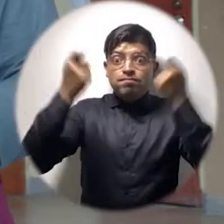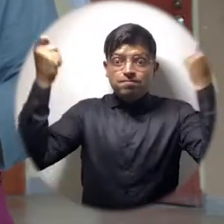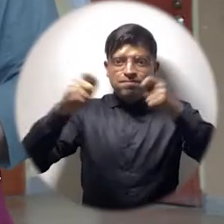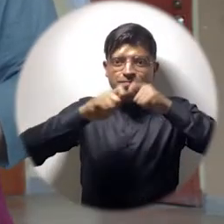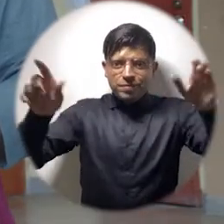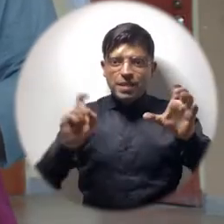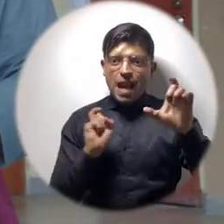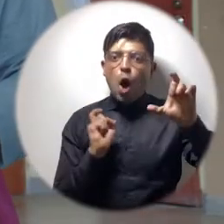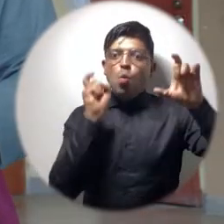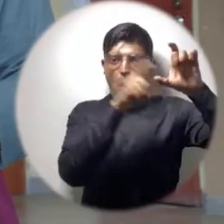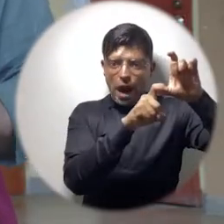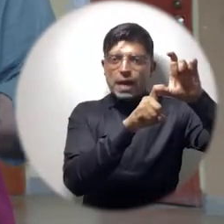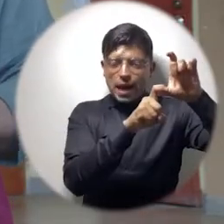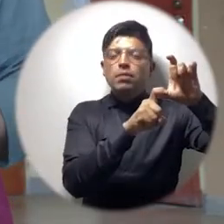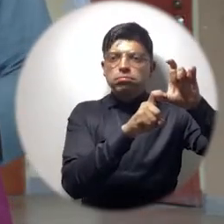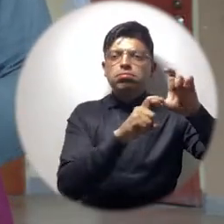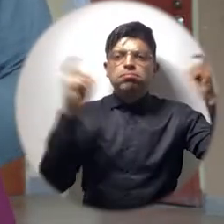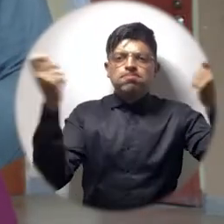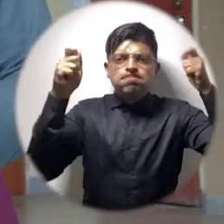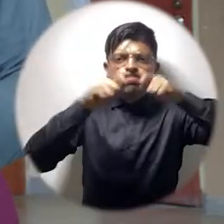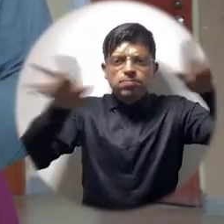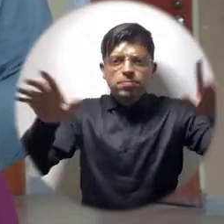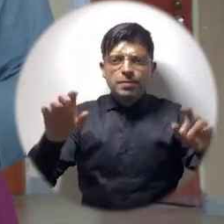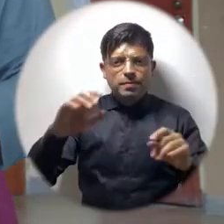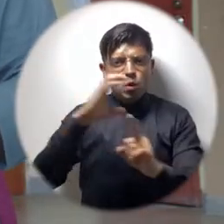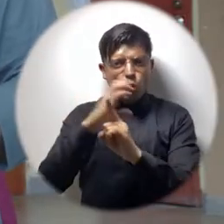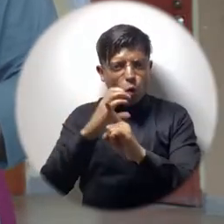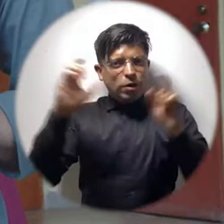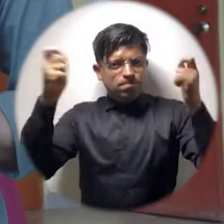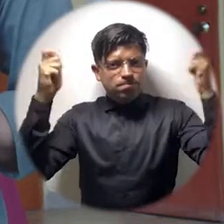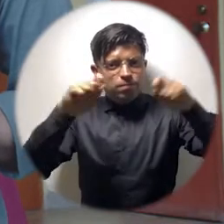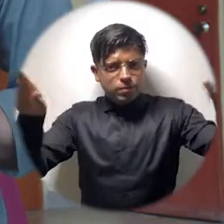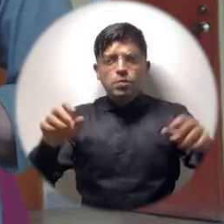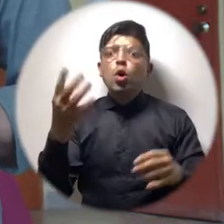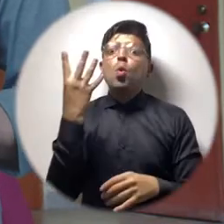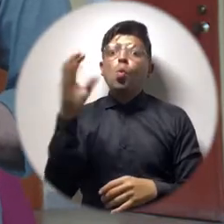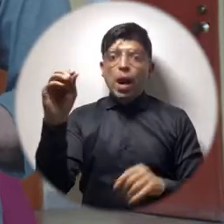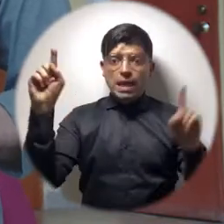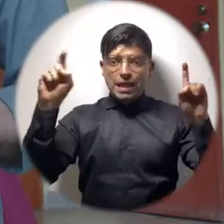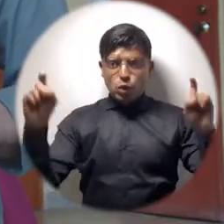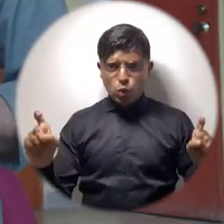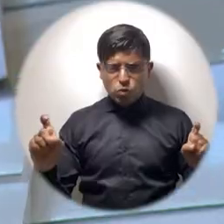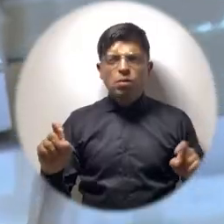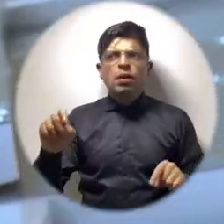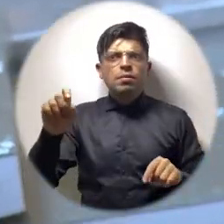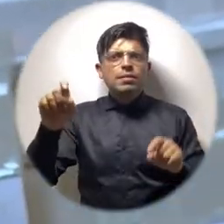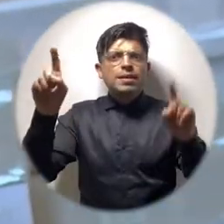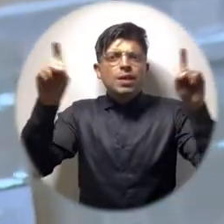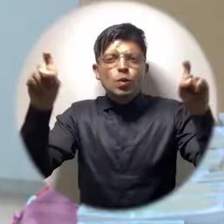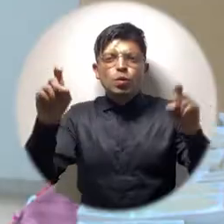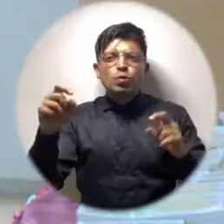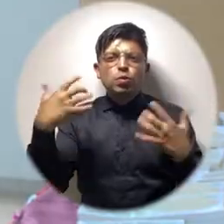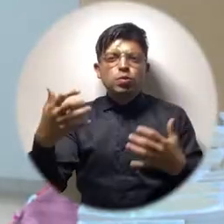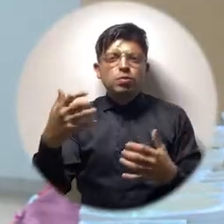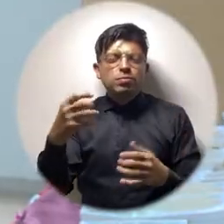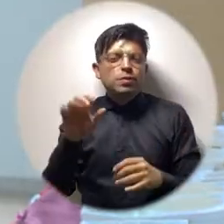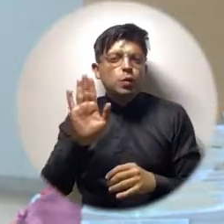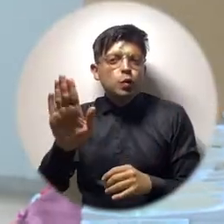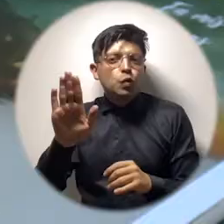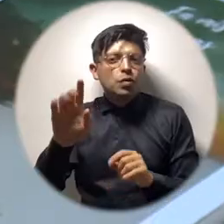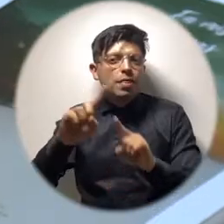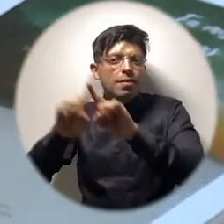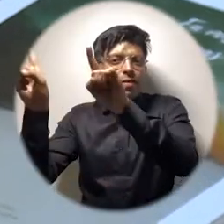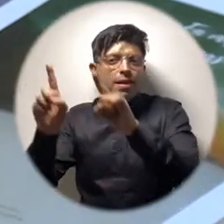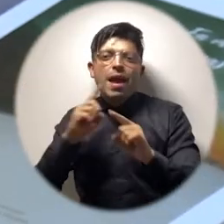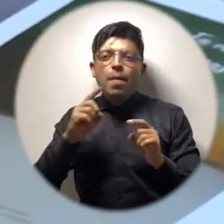Promoción de la Cultura de La Guajira traemos más de 40 títulos. Tenemos títulos un poco controversiales, como la presentación